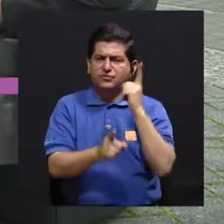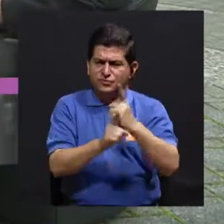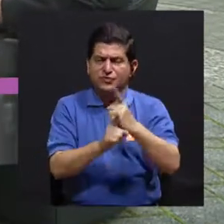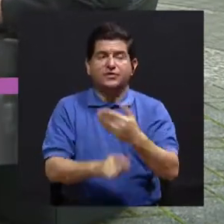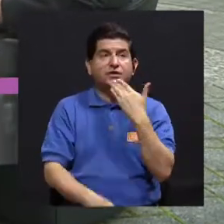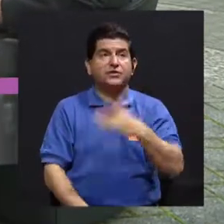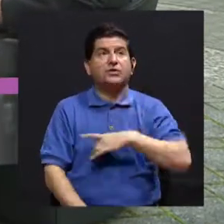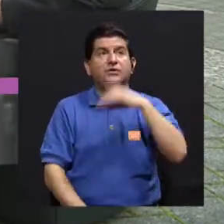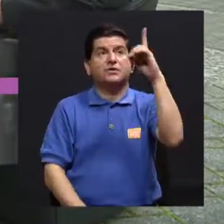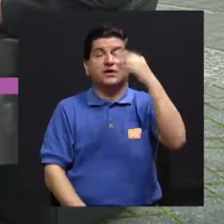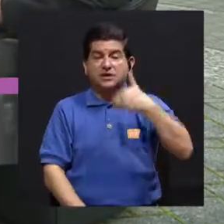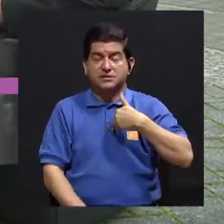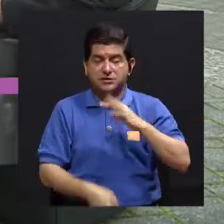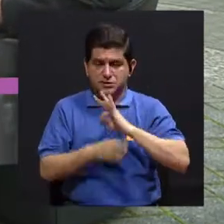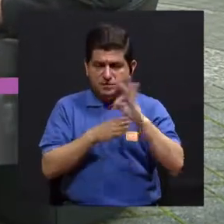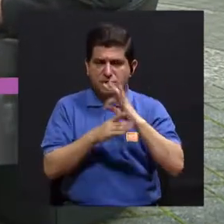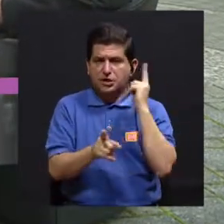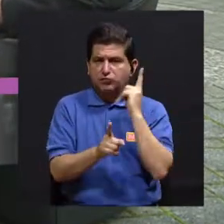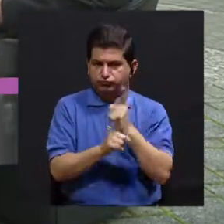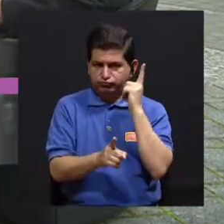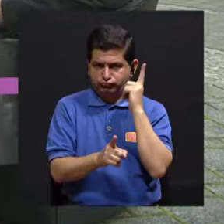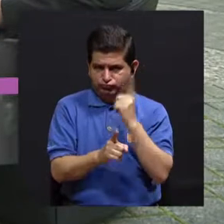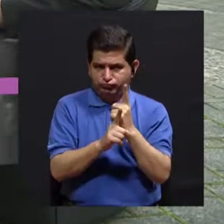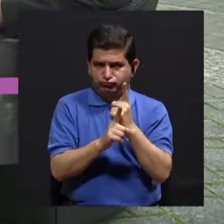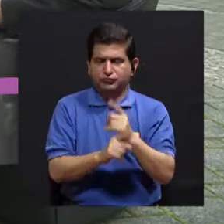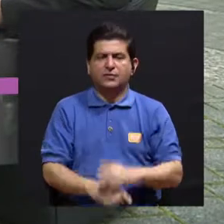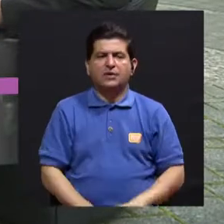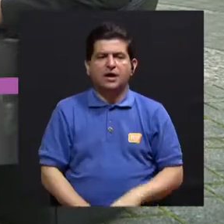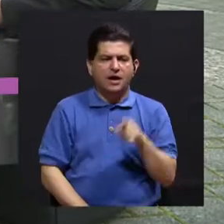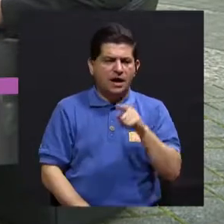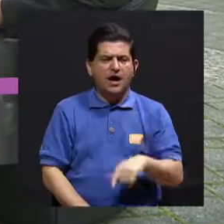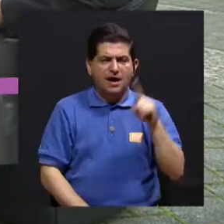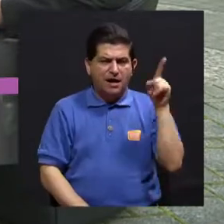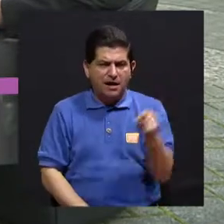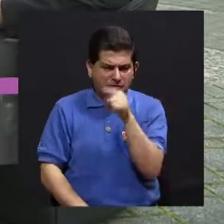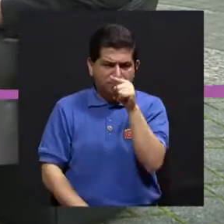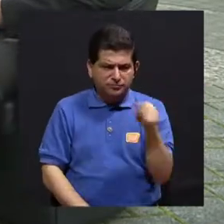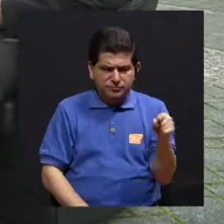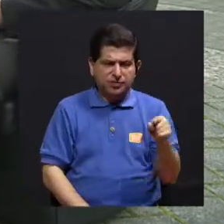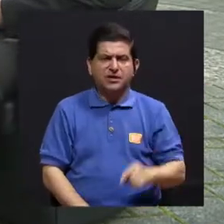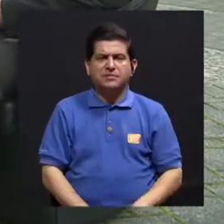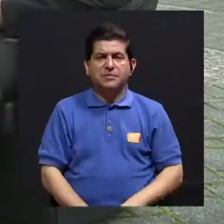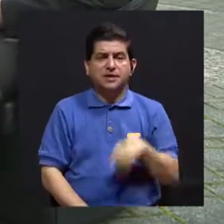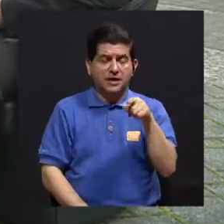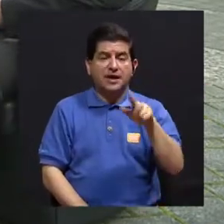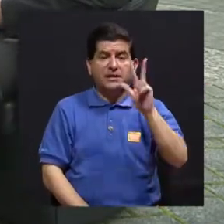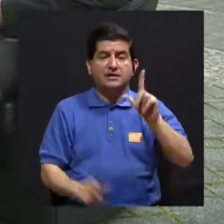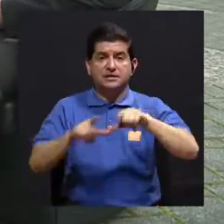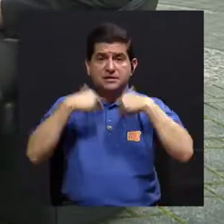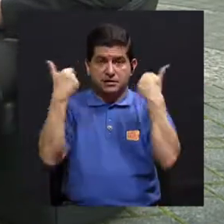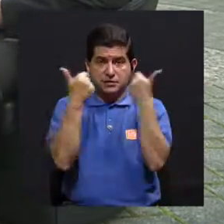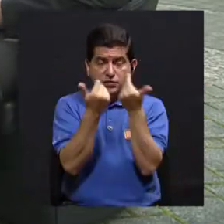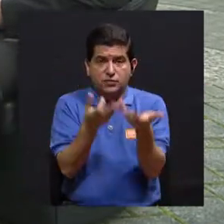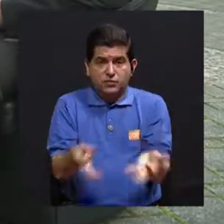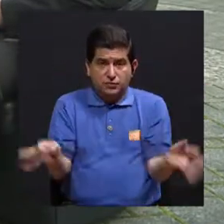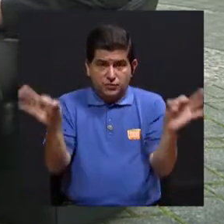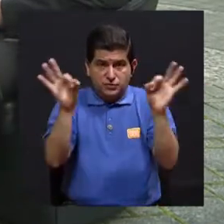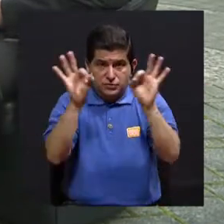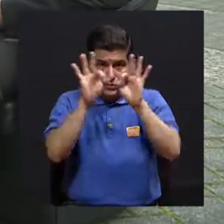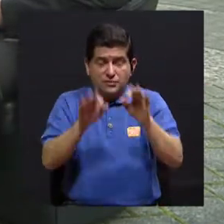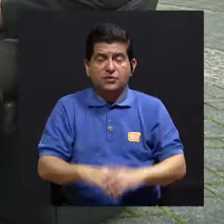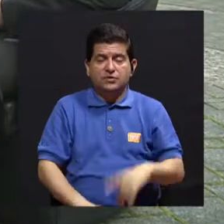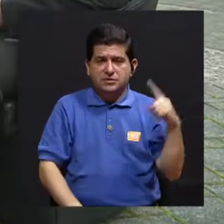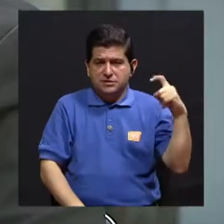que efectivamente, gracias a Dios, contamos con tratamientos efectivos para la erradicación de los tres grupos de